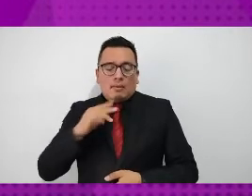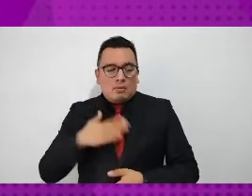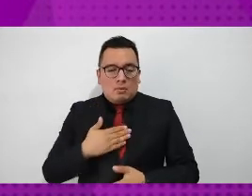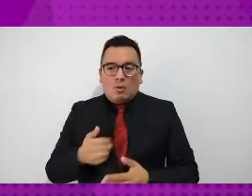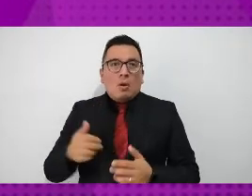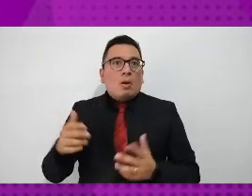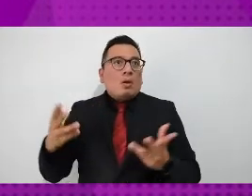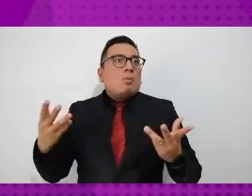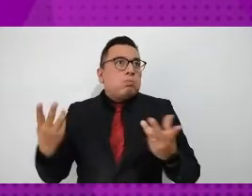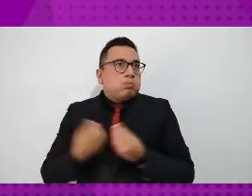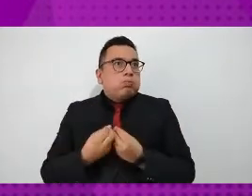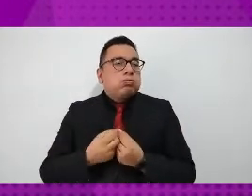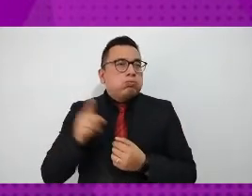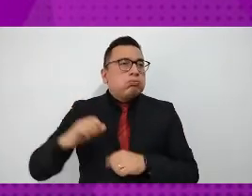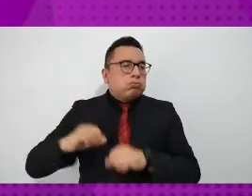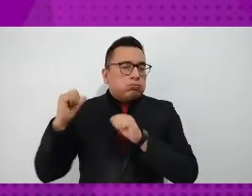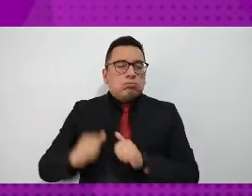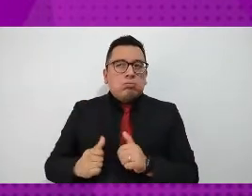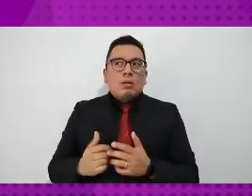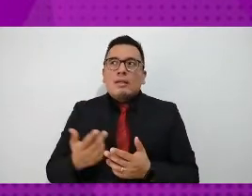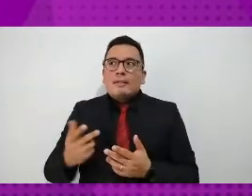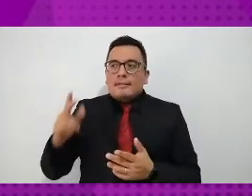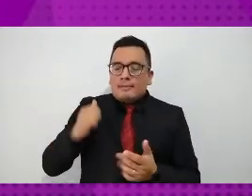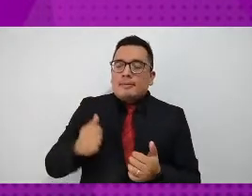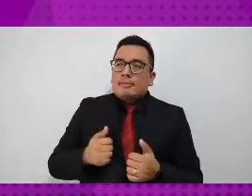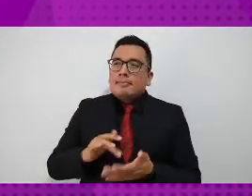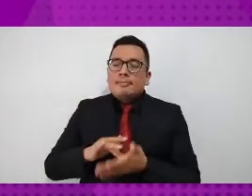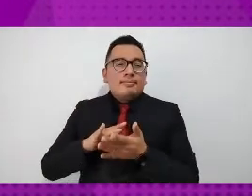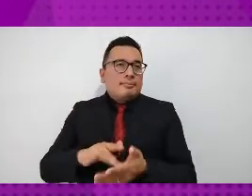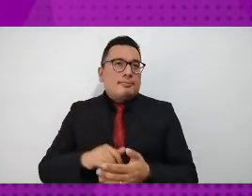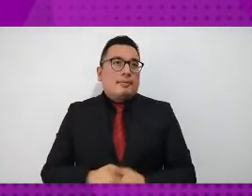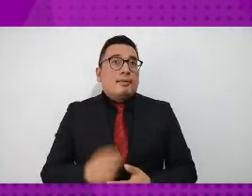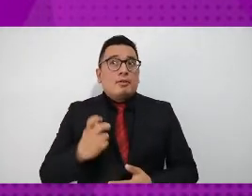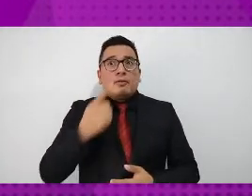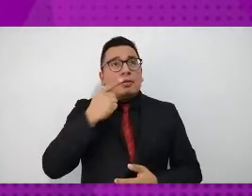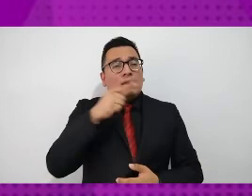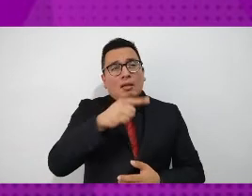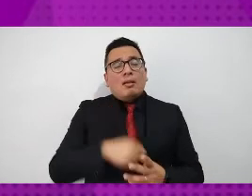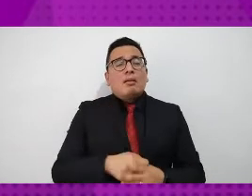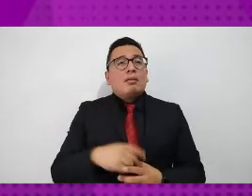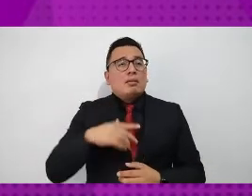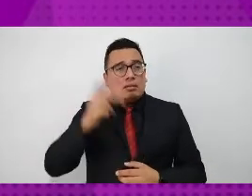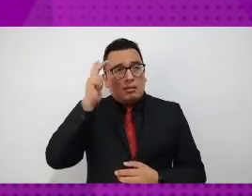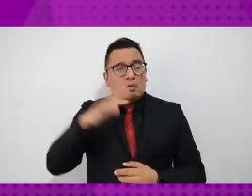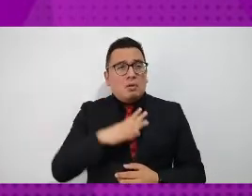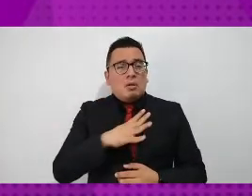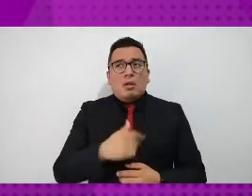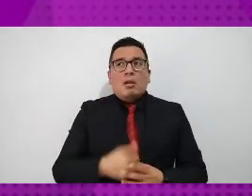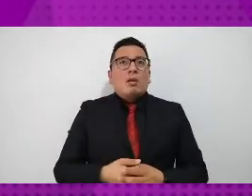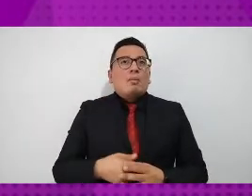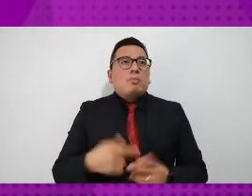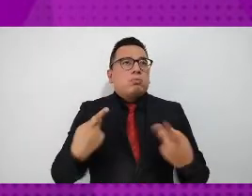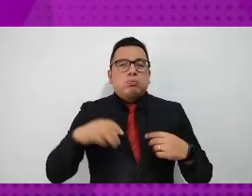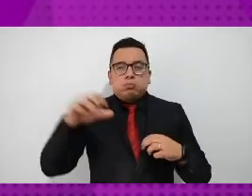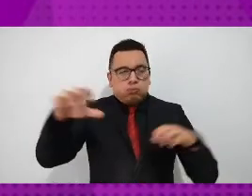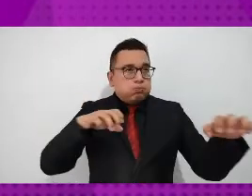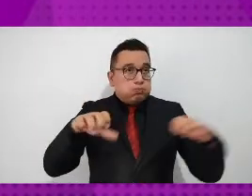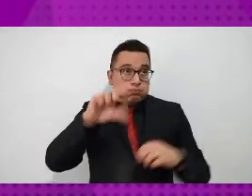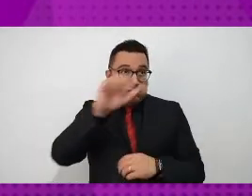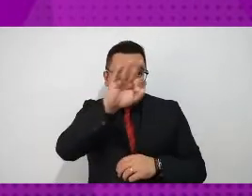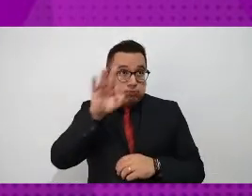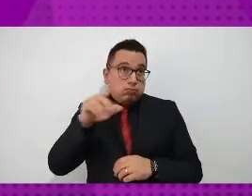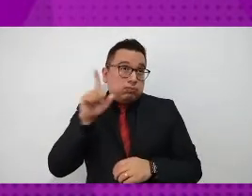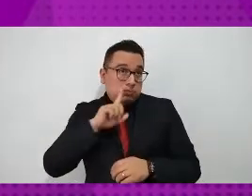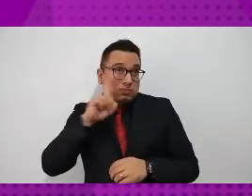electoral y por eso tiene importante allá la experiencia fue la gran mayoría el 60 por ciento de quienes integraron los órganos desconcentrados fueron